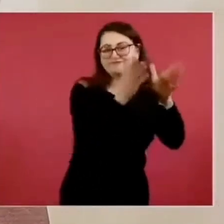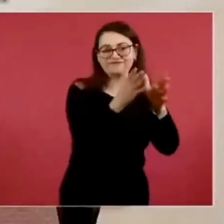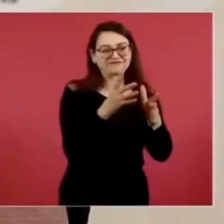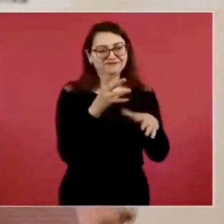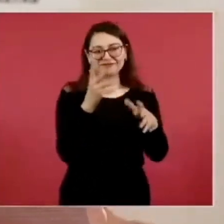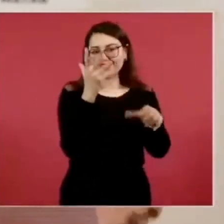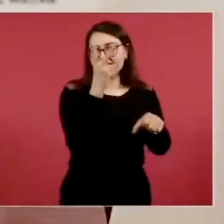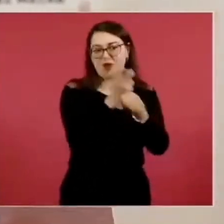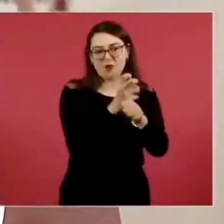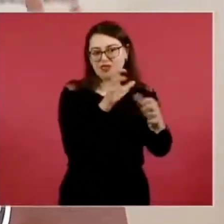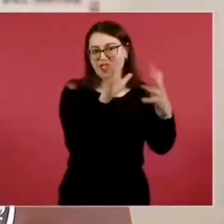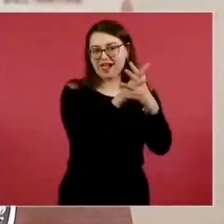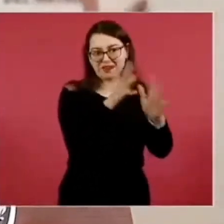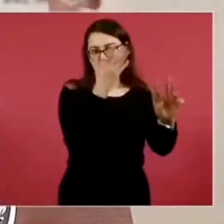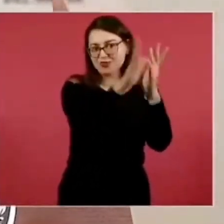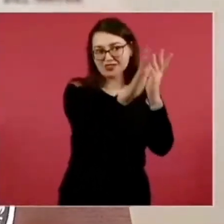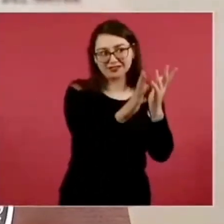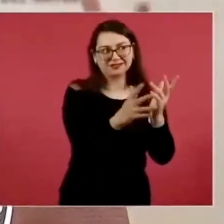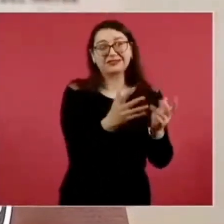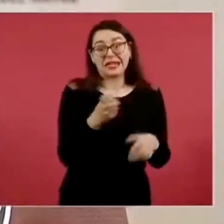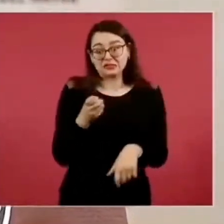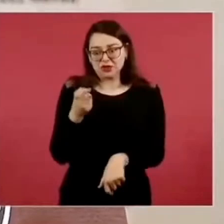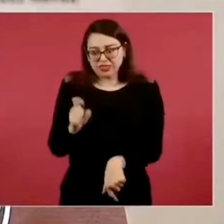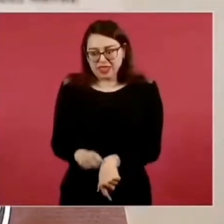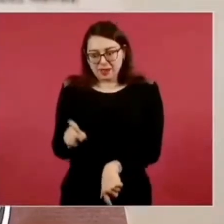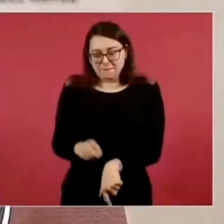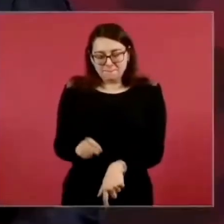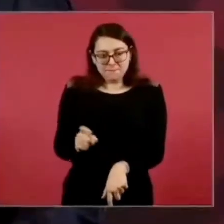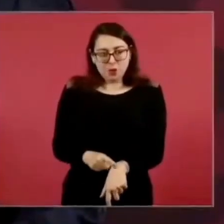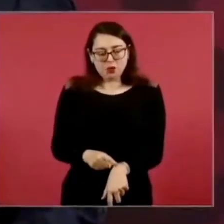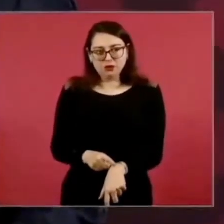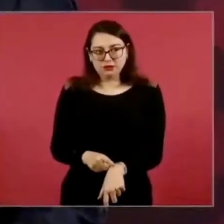Entonces, ahí deciden